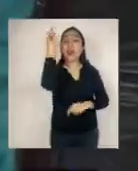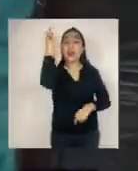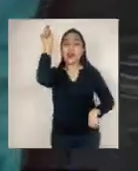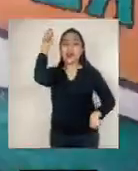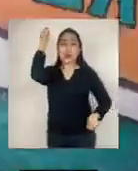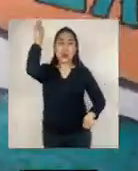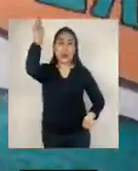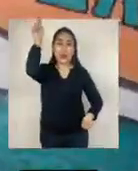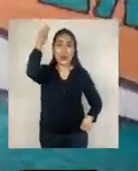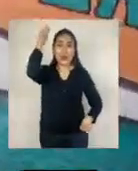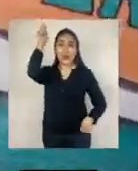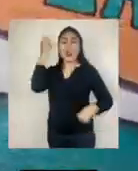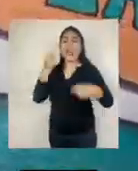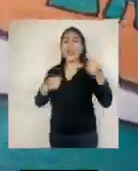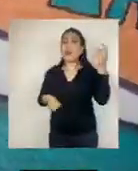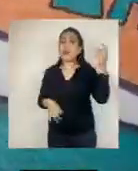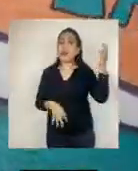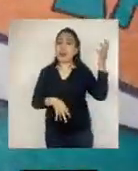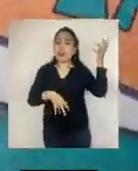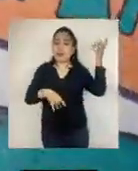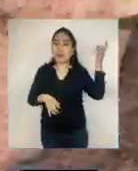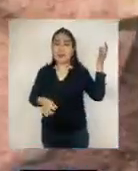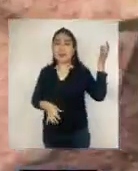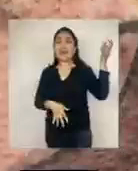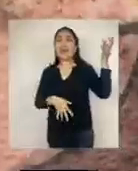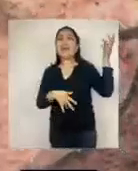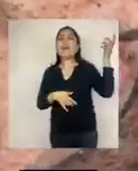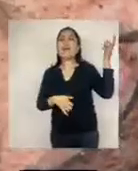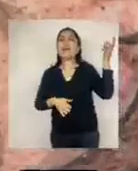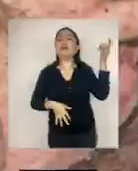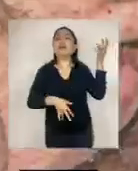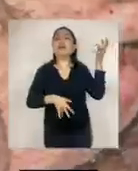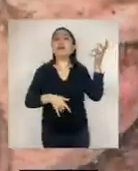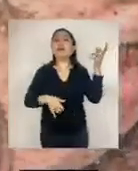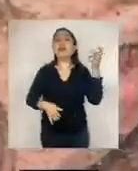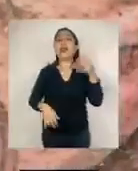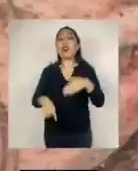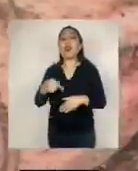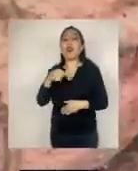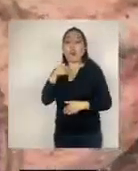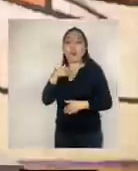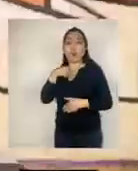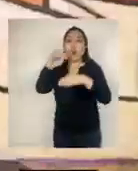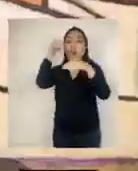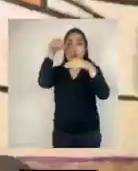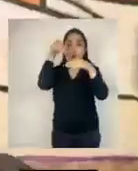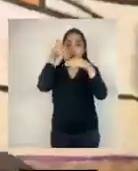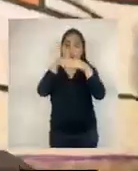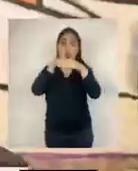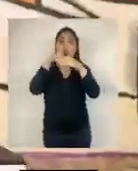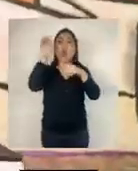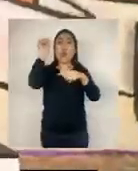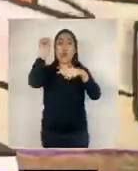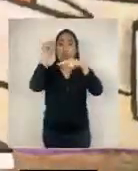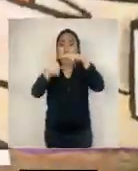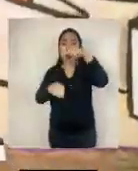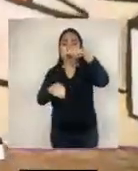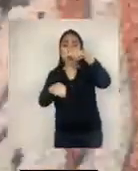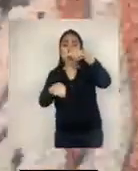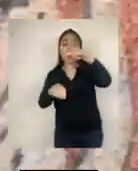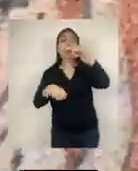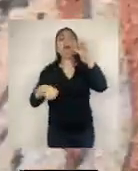ese fue un gran tema. ¿Por qué? Porque claramente tendrían que darnos un día completo para